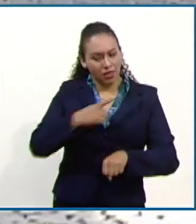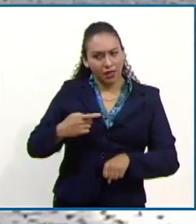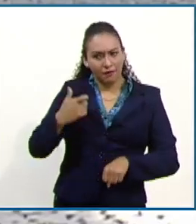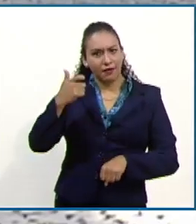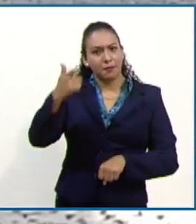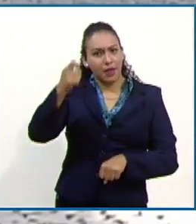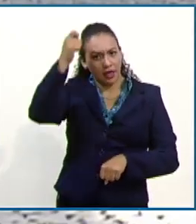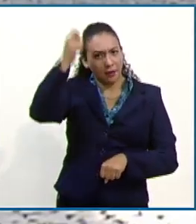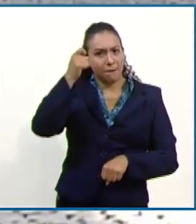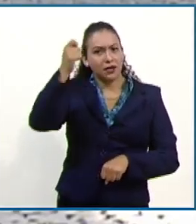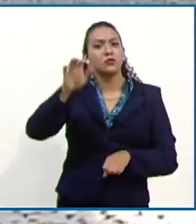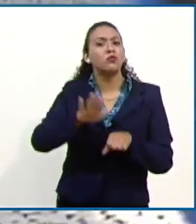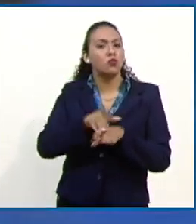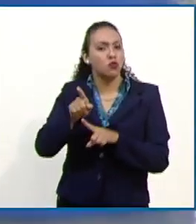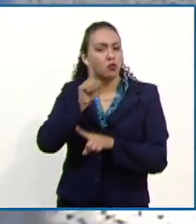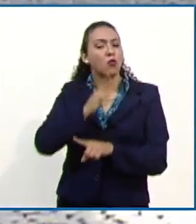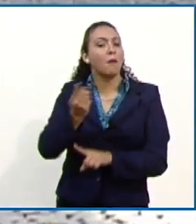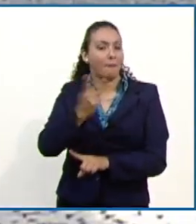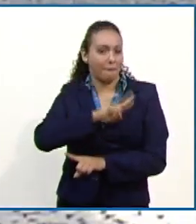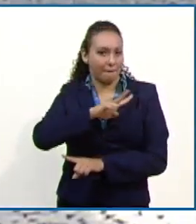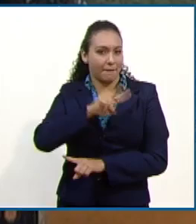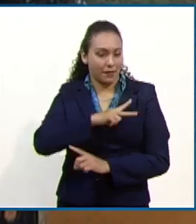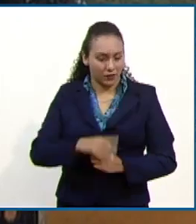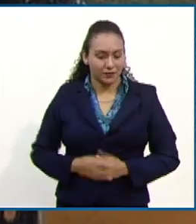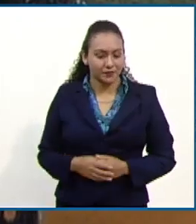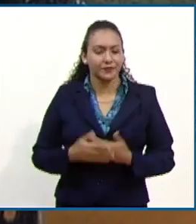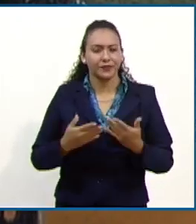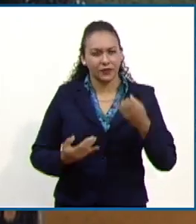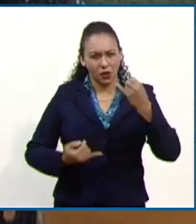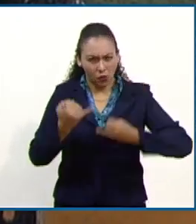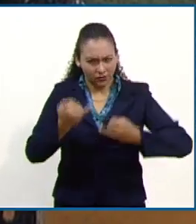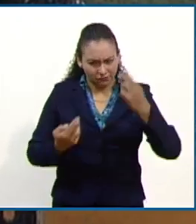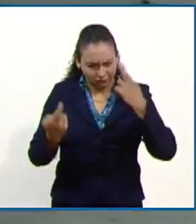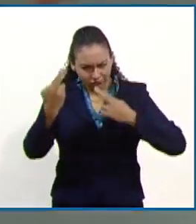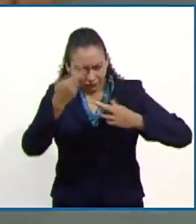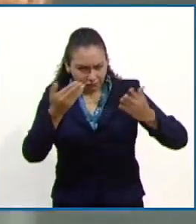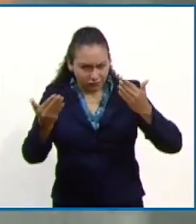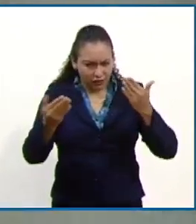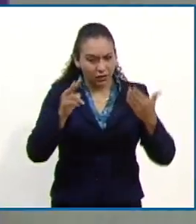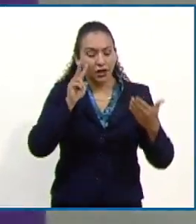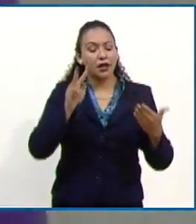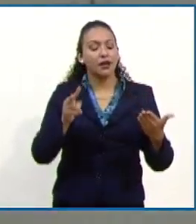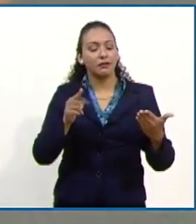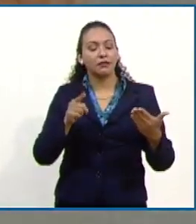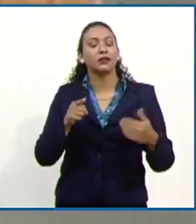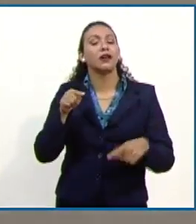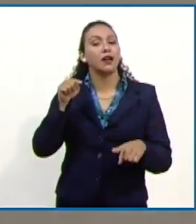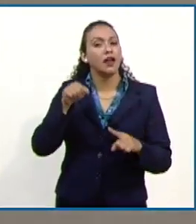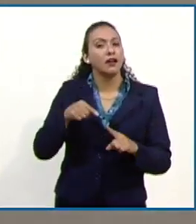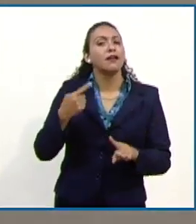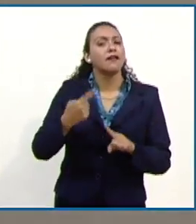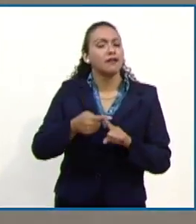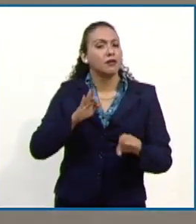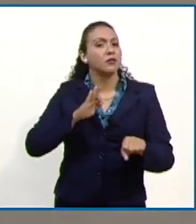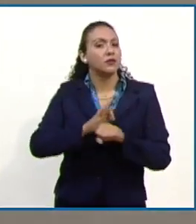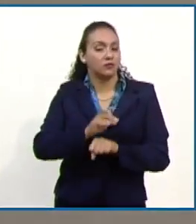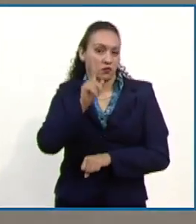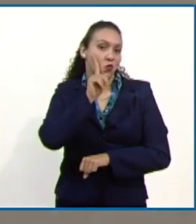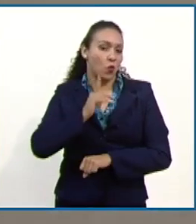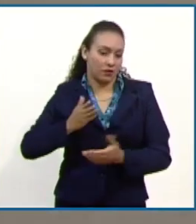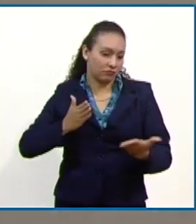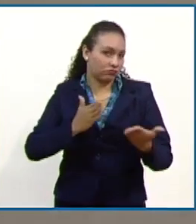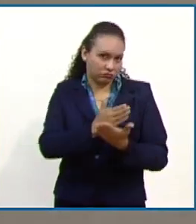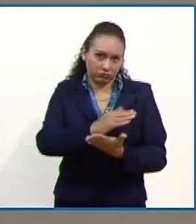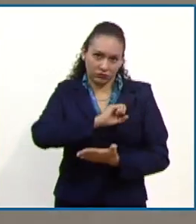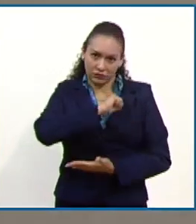una pensión por viudez. El juzgador estimó que existían las condiciones para proteger el derecho de acceso a los servicios de salud de la mujer,